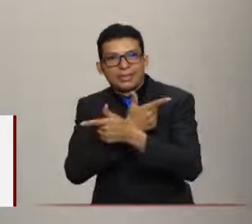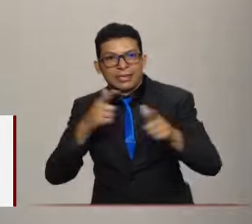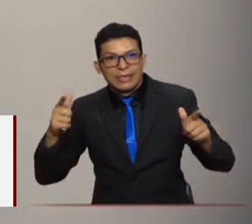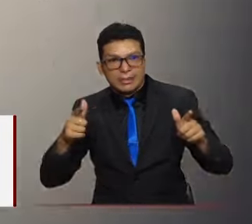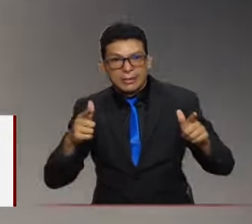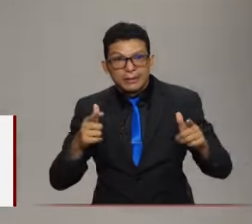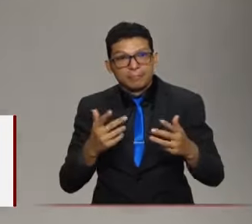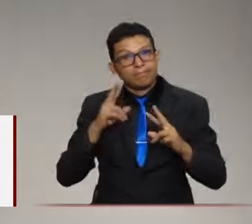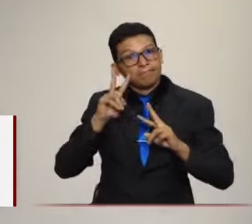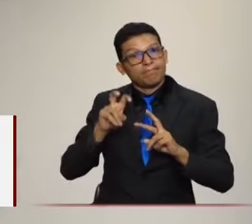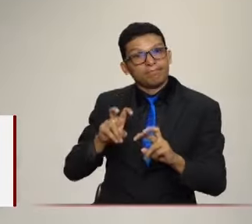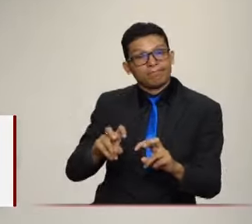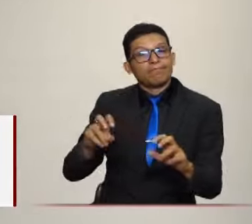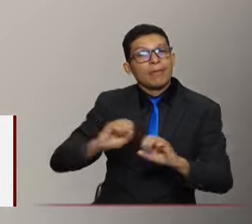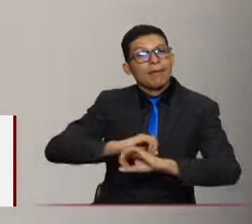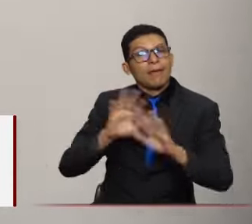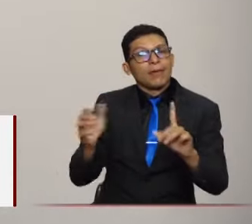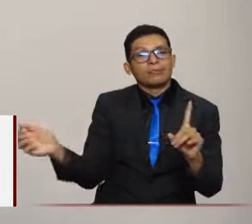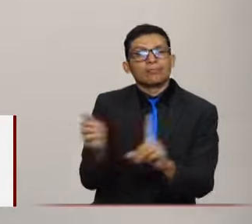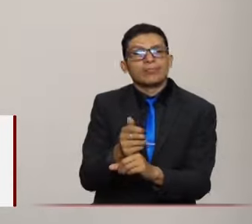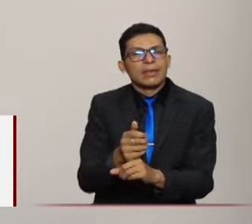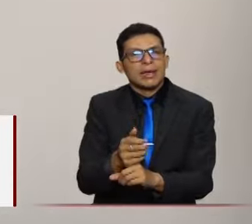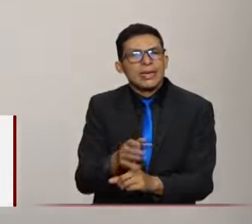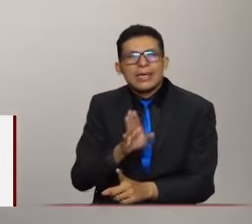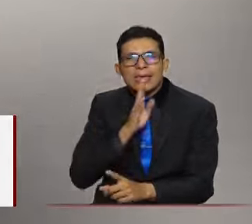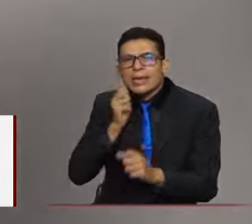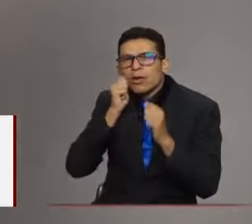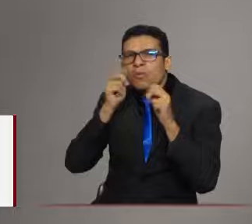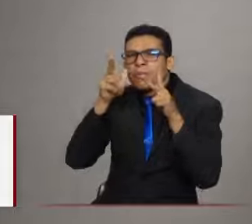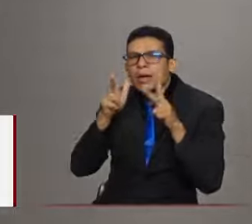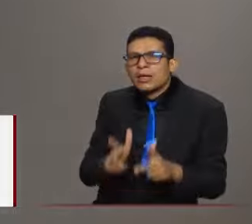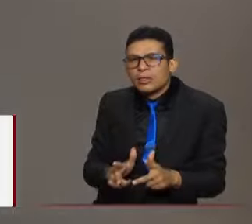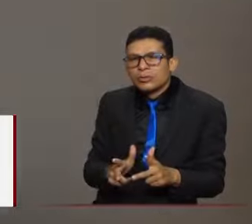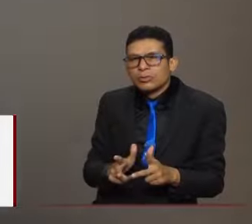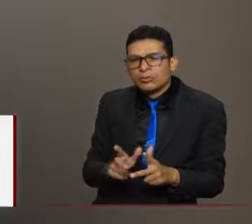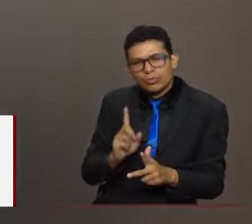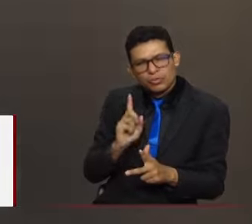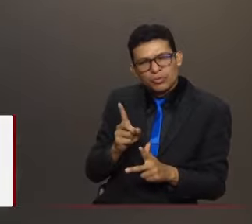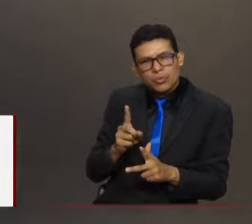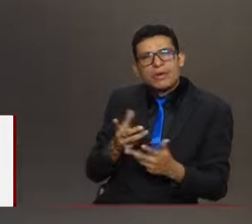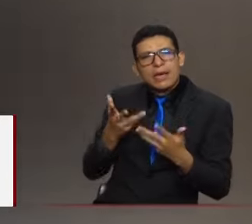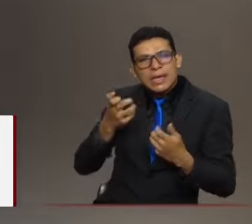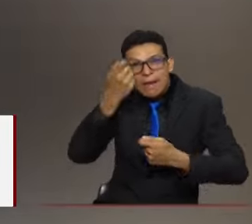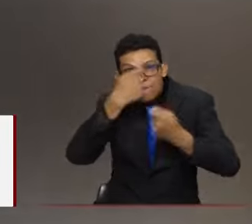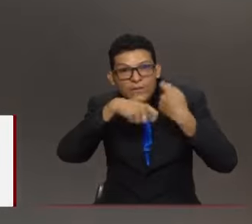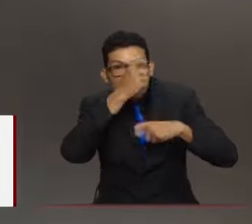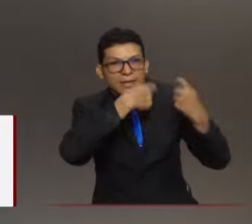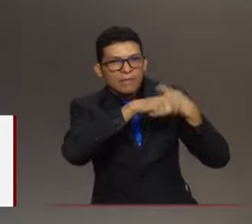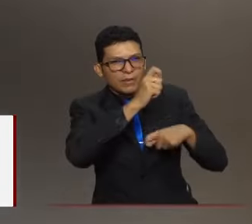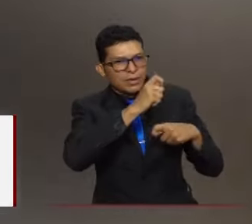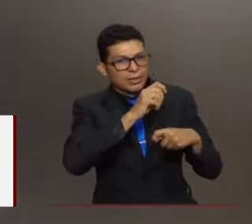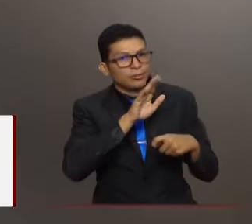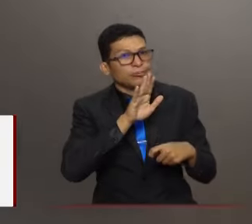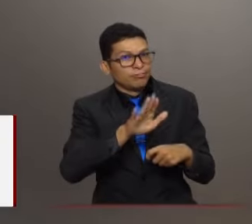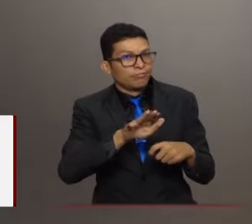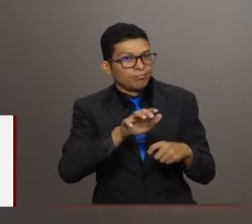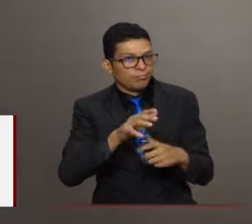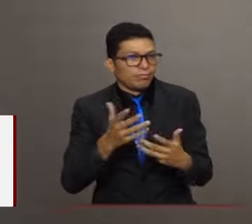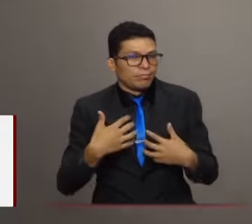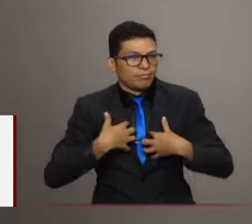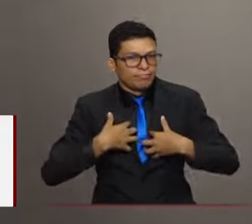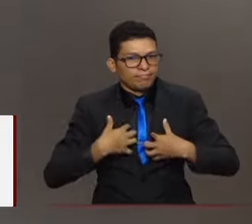la investigación para esclarecer si estaban en manos de humanos como víctimas de tráfico y cría ilegal de esta